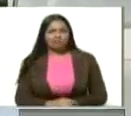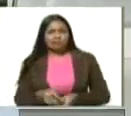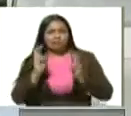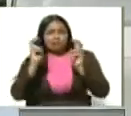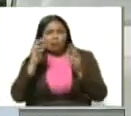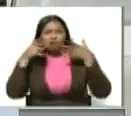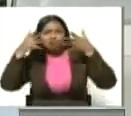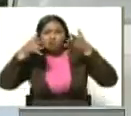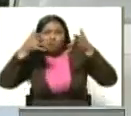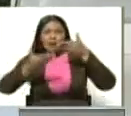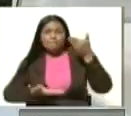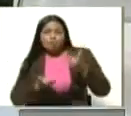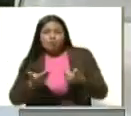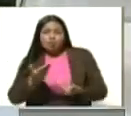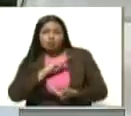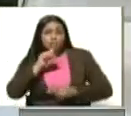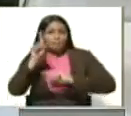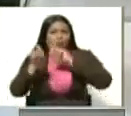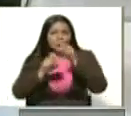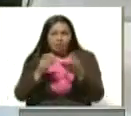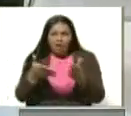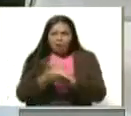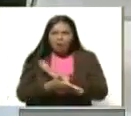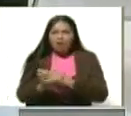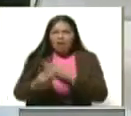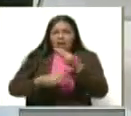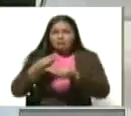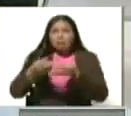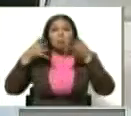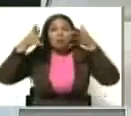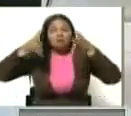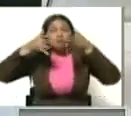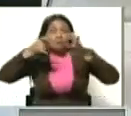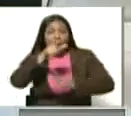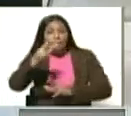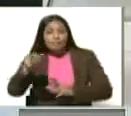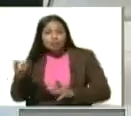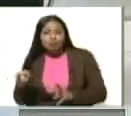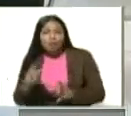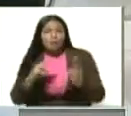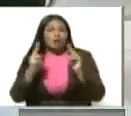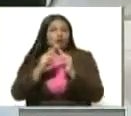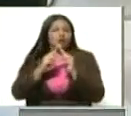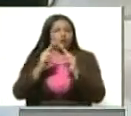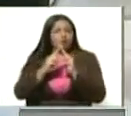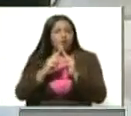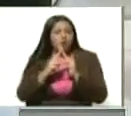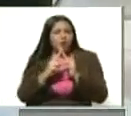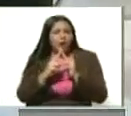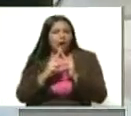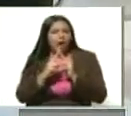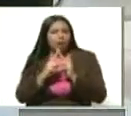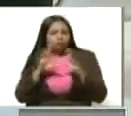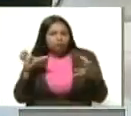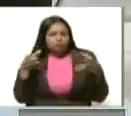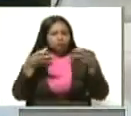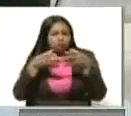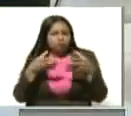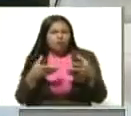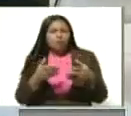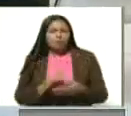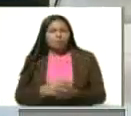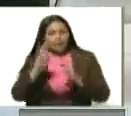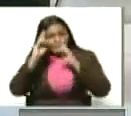la formación. Le preguntábamos a usted, diputada, ¿qué se está haciendo en ese sentido? ¿De qué manera se está formando a la población, a la colectividad, para que tengan ese sentido